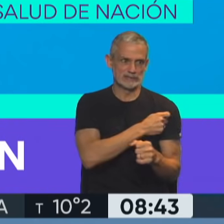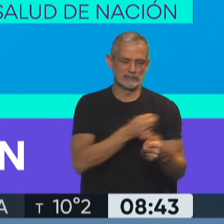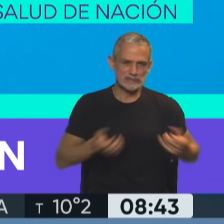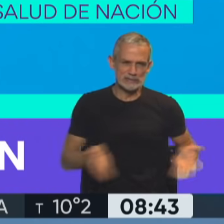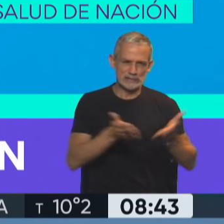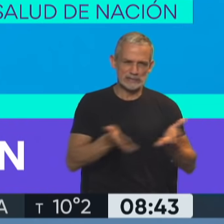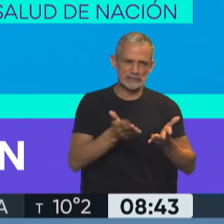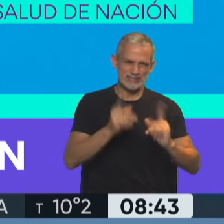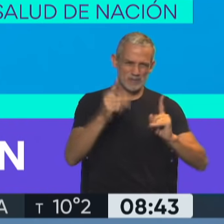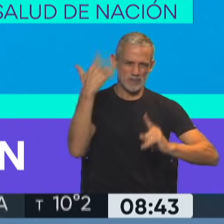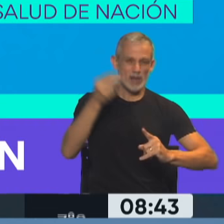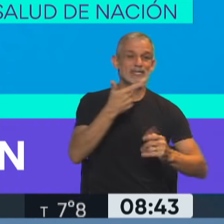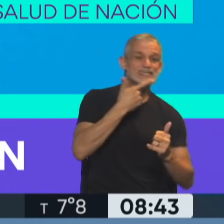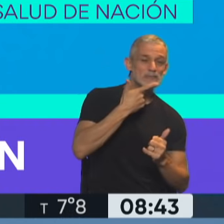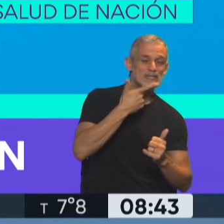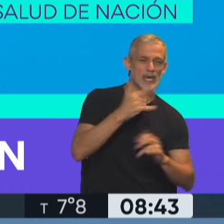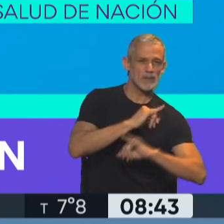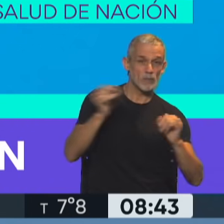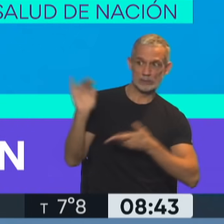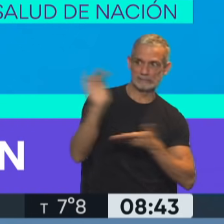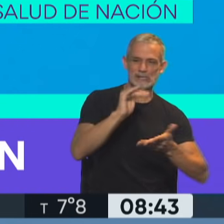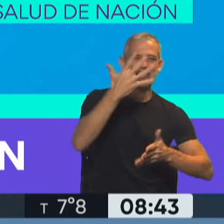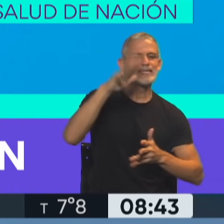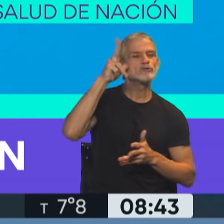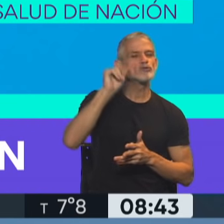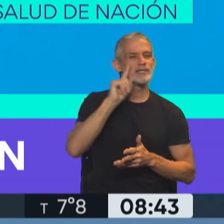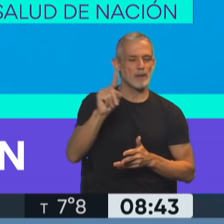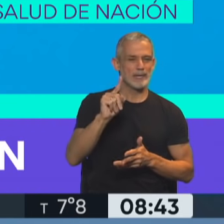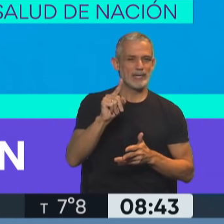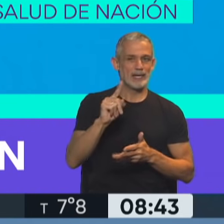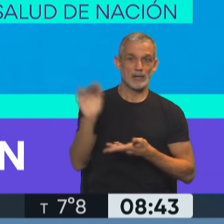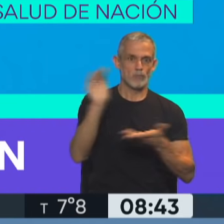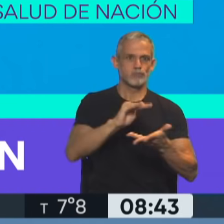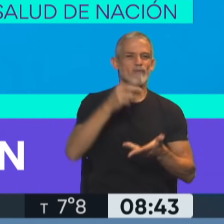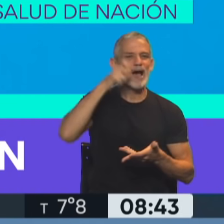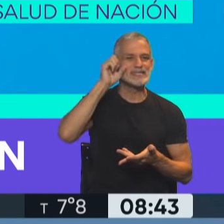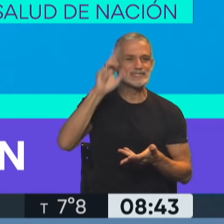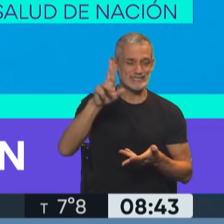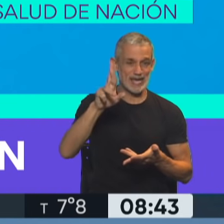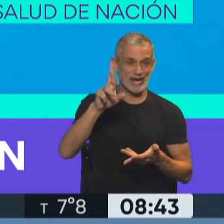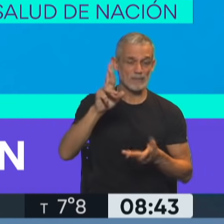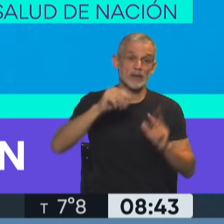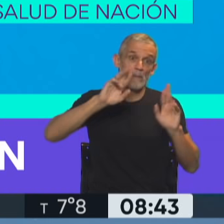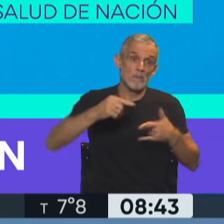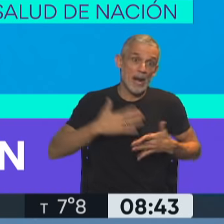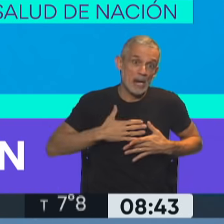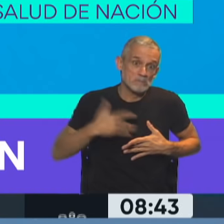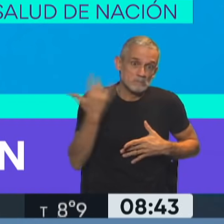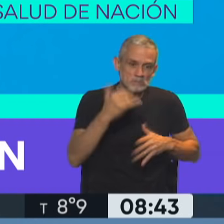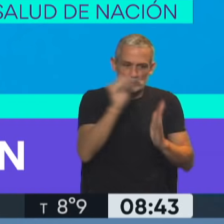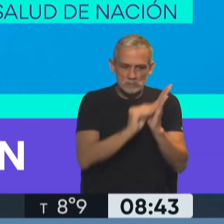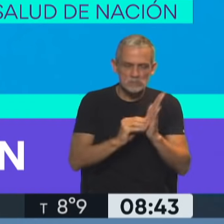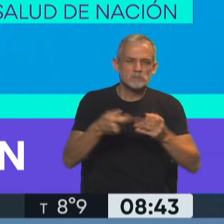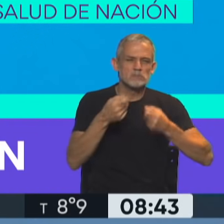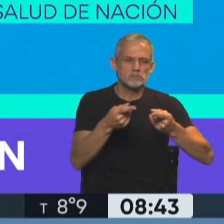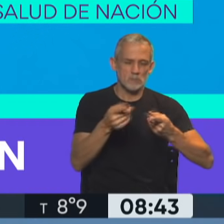como compartimos, durante septiembre recibiendo 580.000 dosis de la vacuna Pfizer, que según los planes estratégicos se están